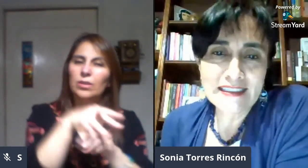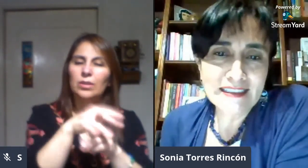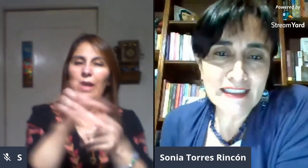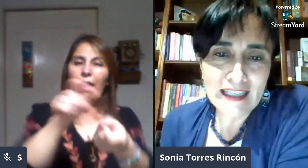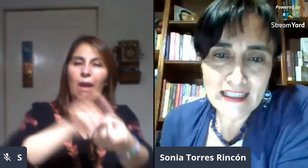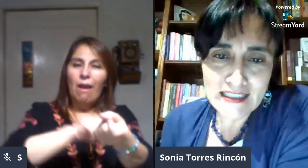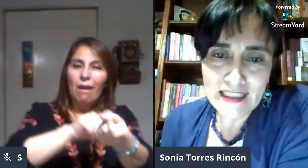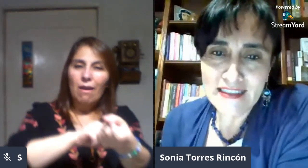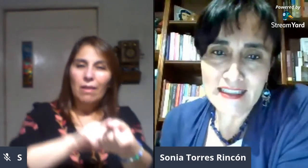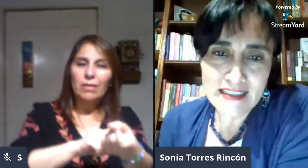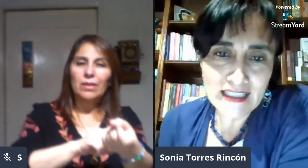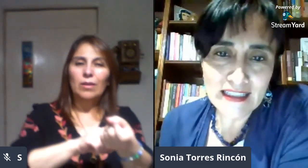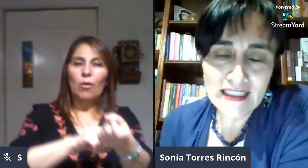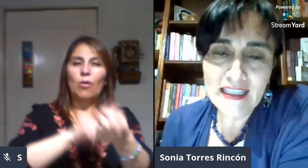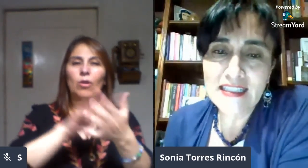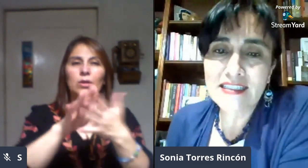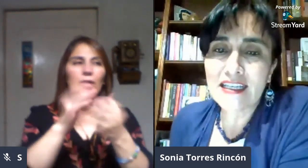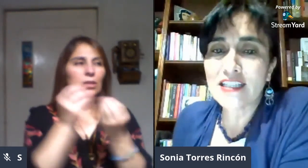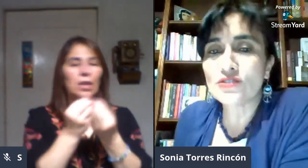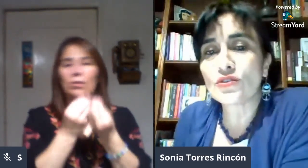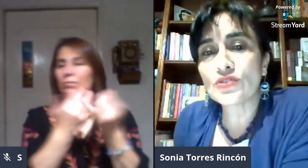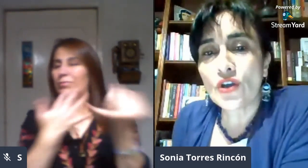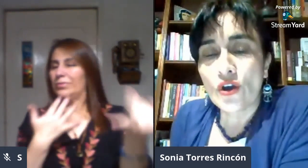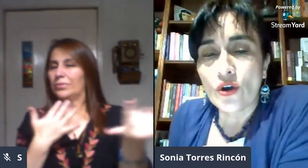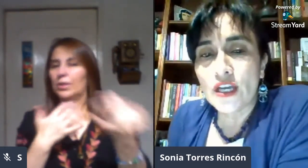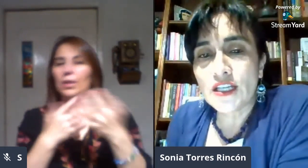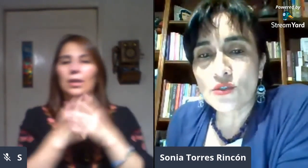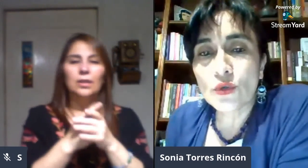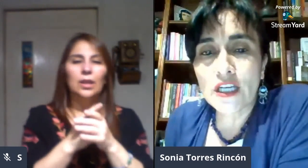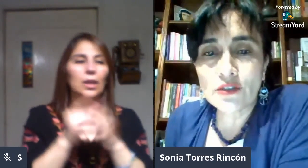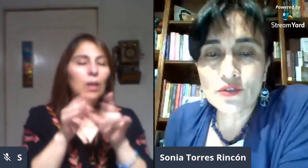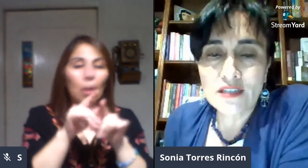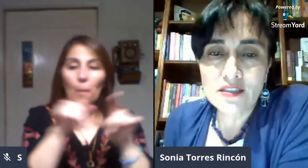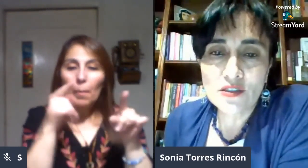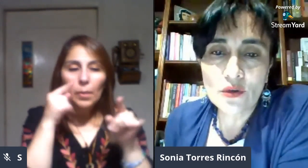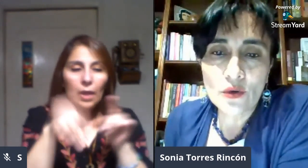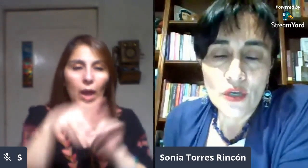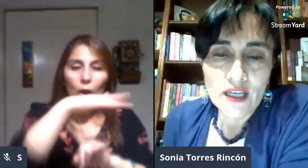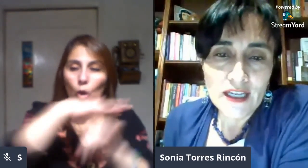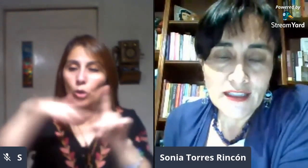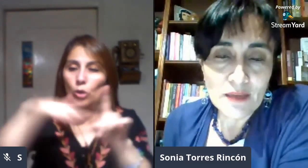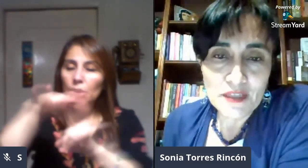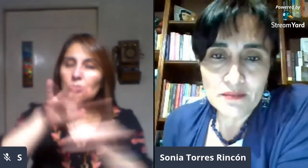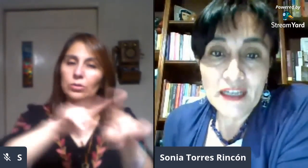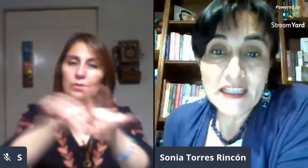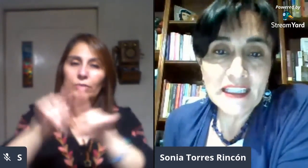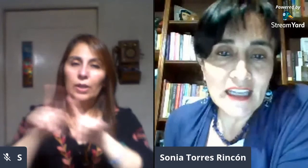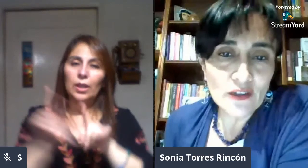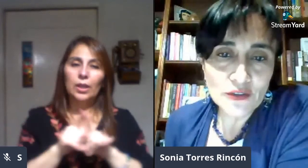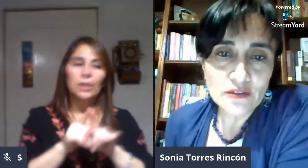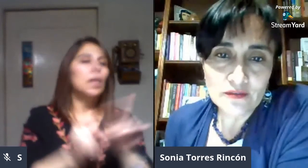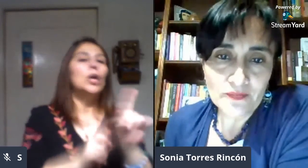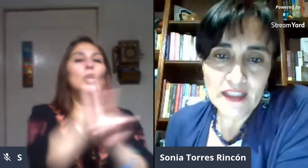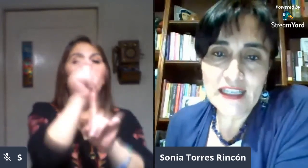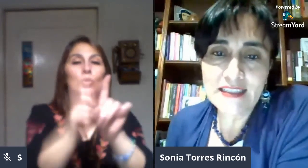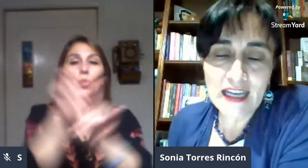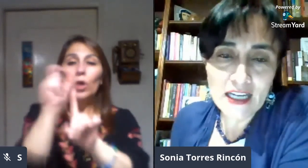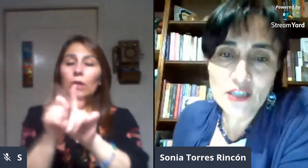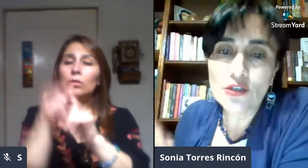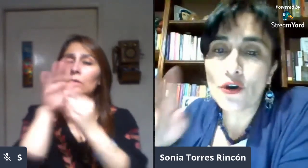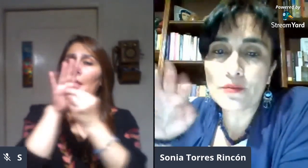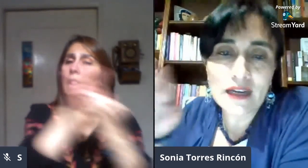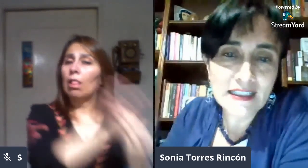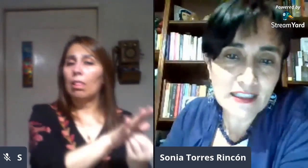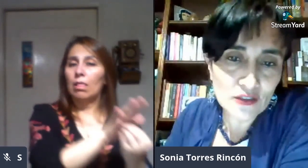étnico-raciales, desde las disidencias, etcétera, desde estos sujetos que han sido también marginados de